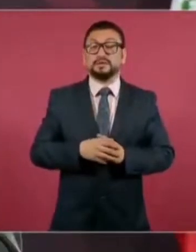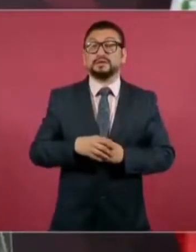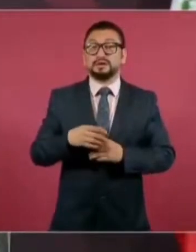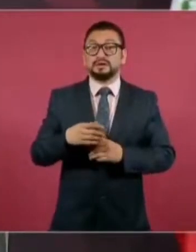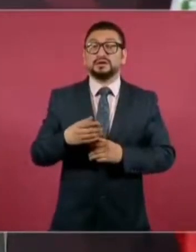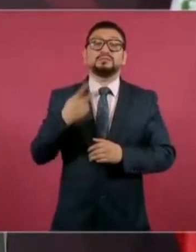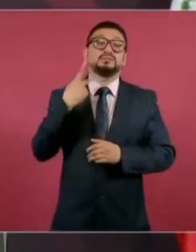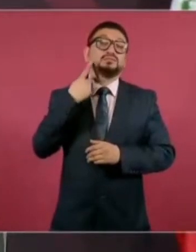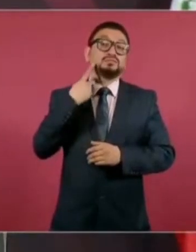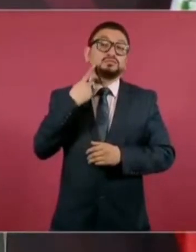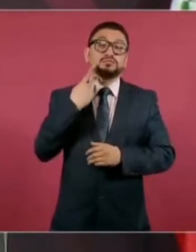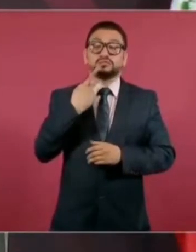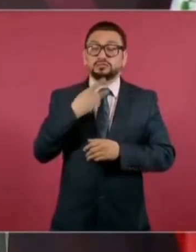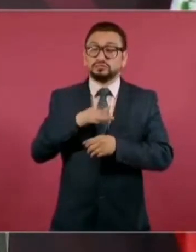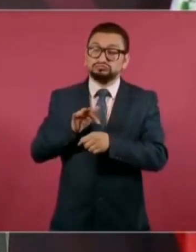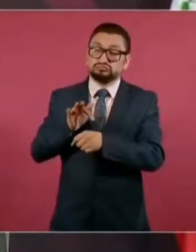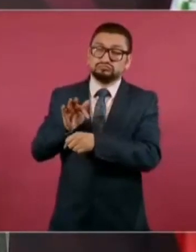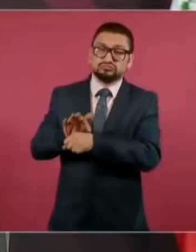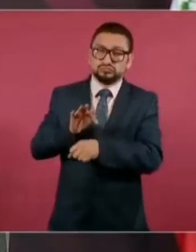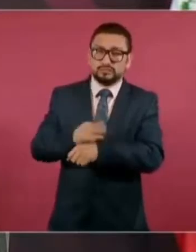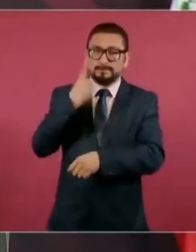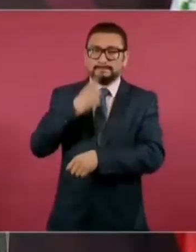eficaz.